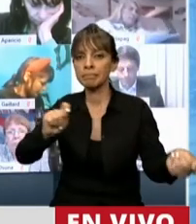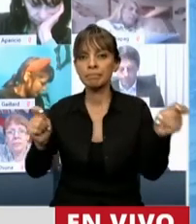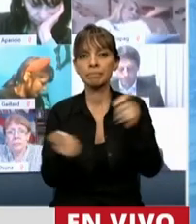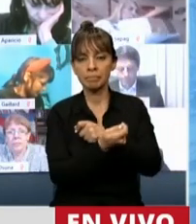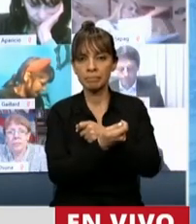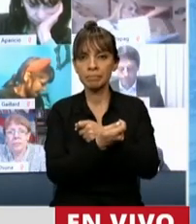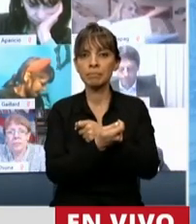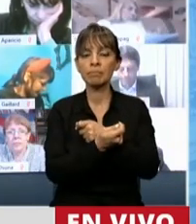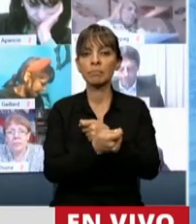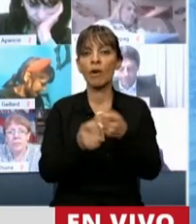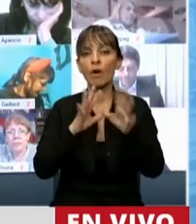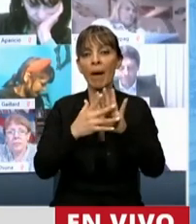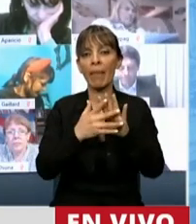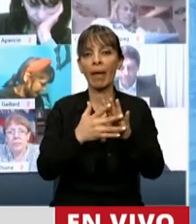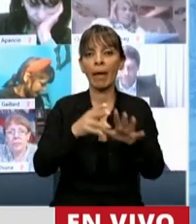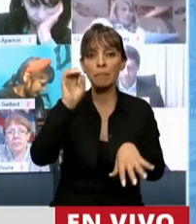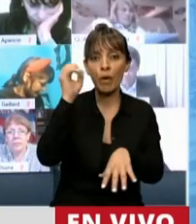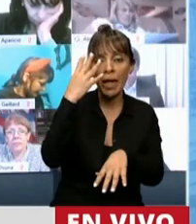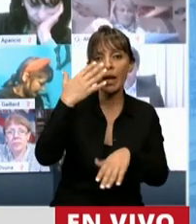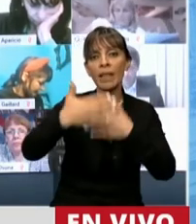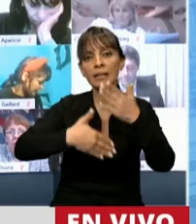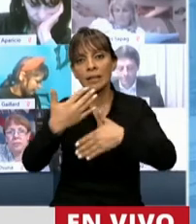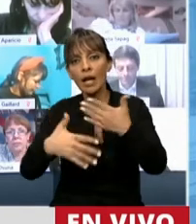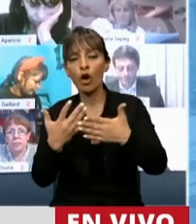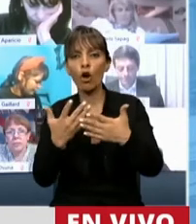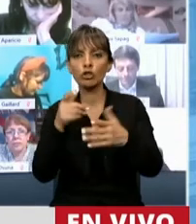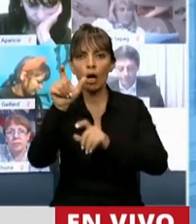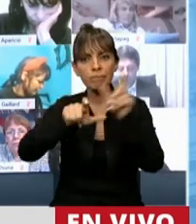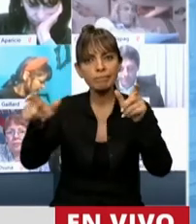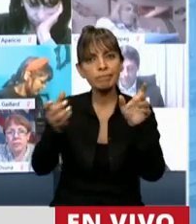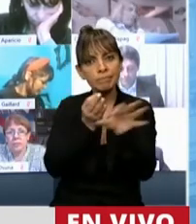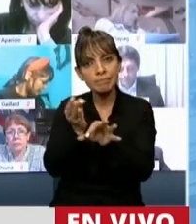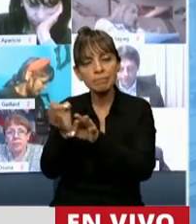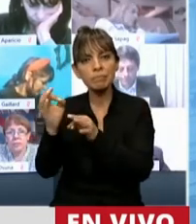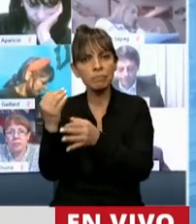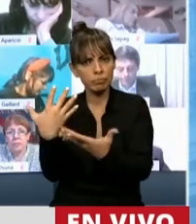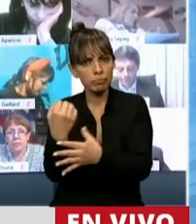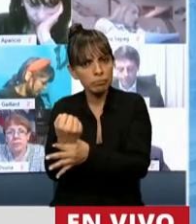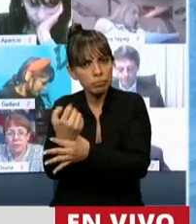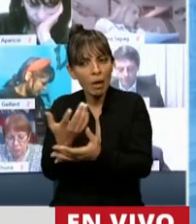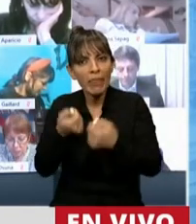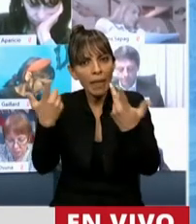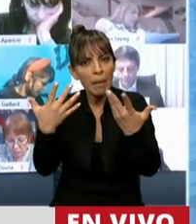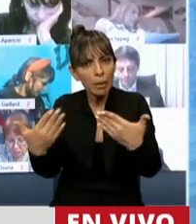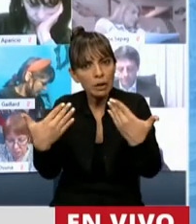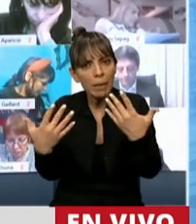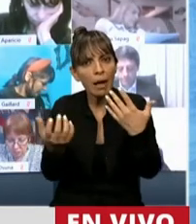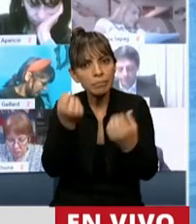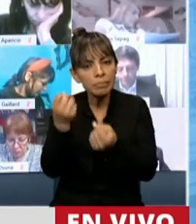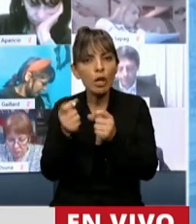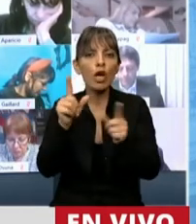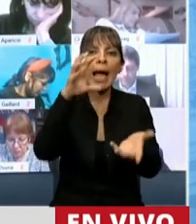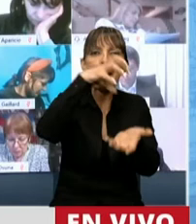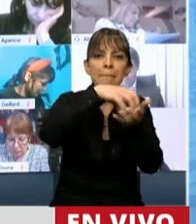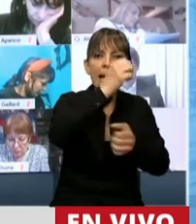no solo de la modernización, sino también el desarrollo y la formación de talento, darle la oportunidad, y ya no se trata solamente de empresas,